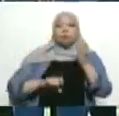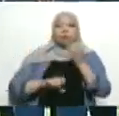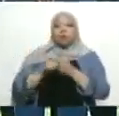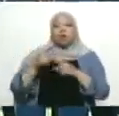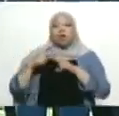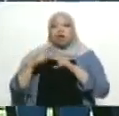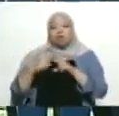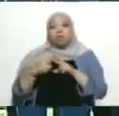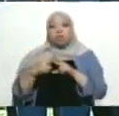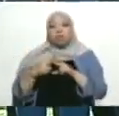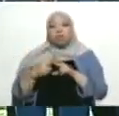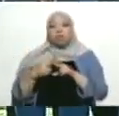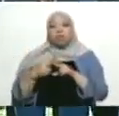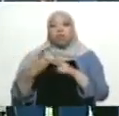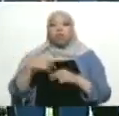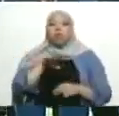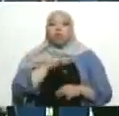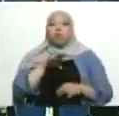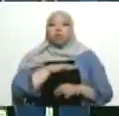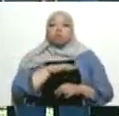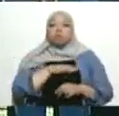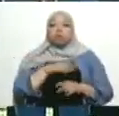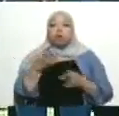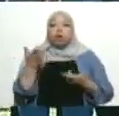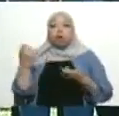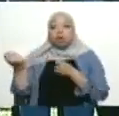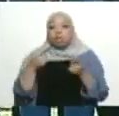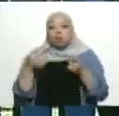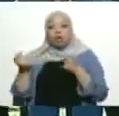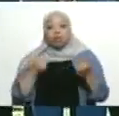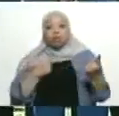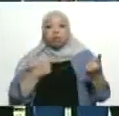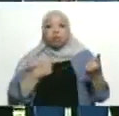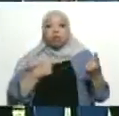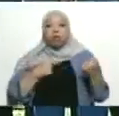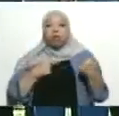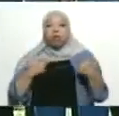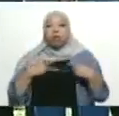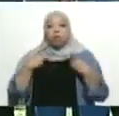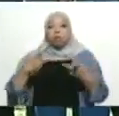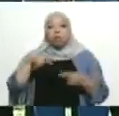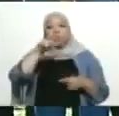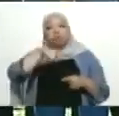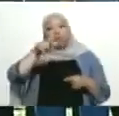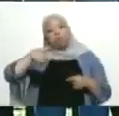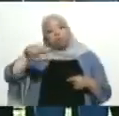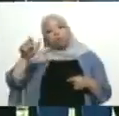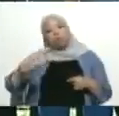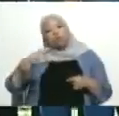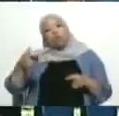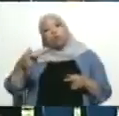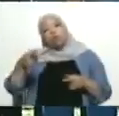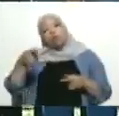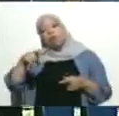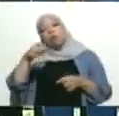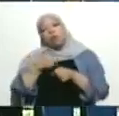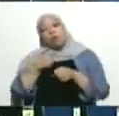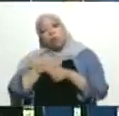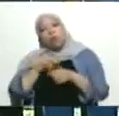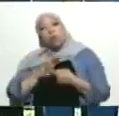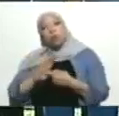prestan para que su propio suelo sea invadido por fuerzas extranjeras. Y Freddy, tú mostrabas los